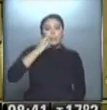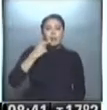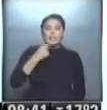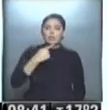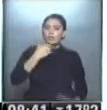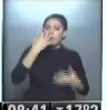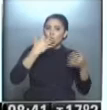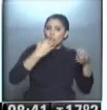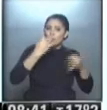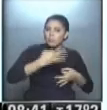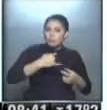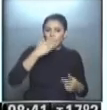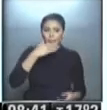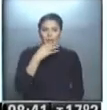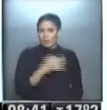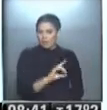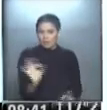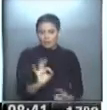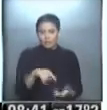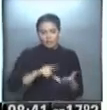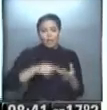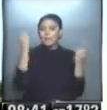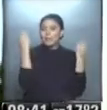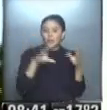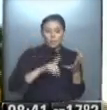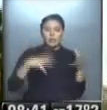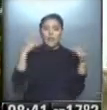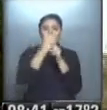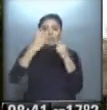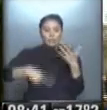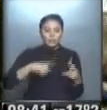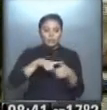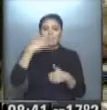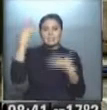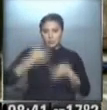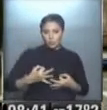a hacer y no cumplió, entre otras cosas, basura, transporte y seguridad.